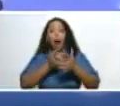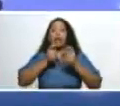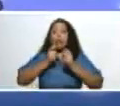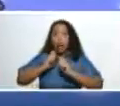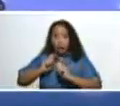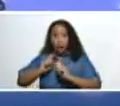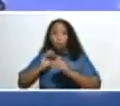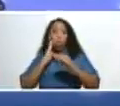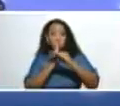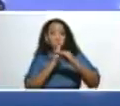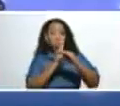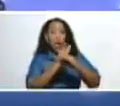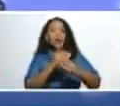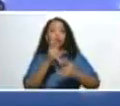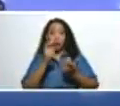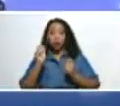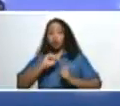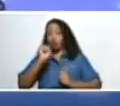sí.